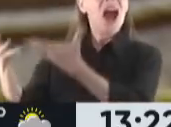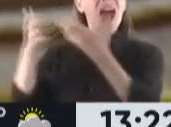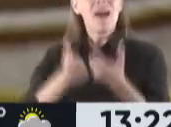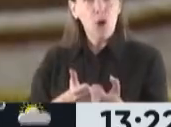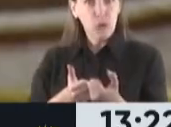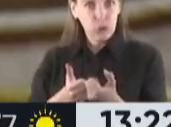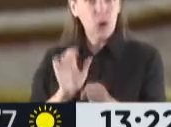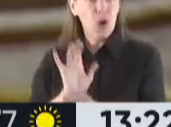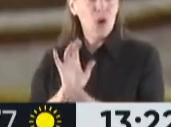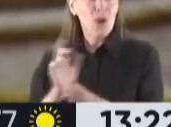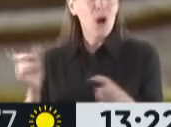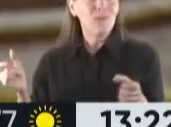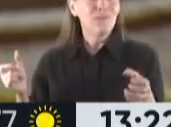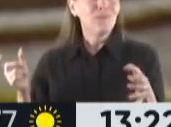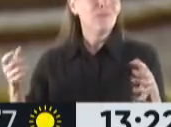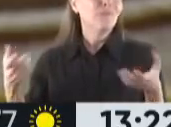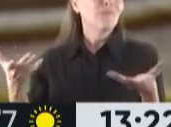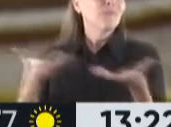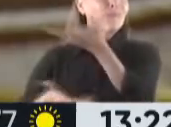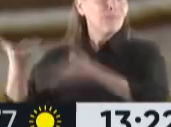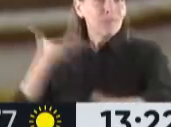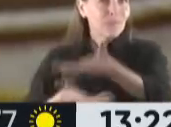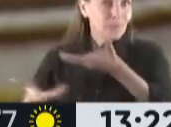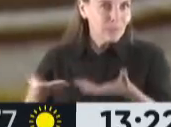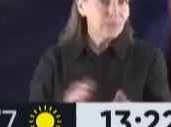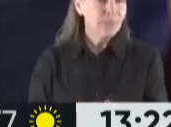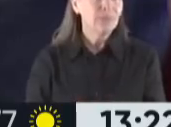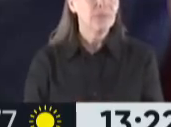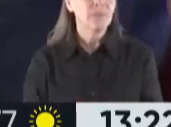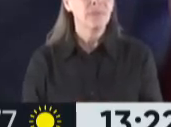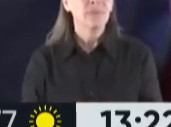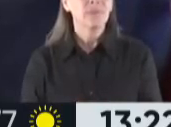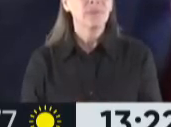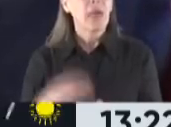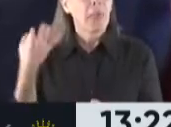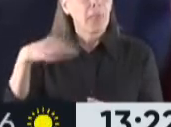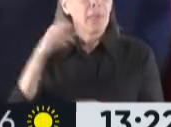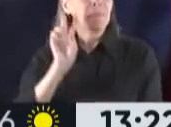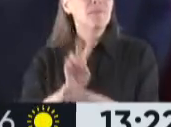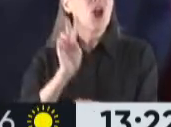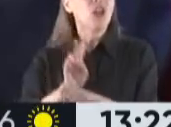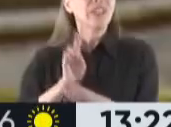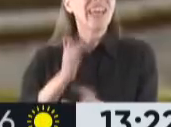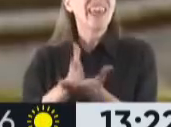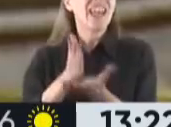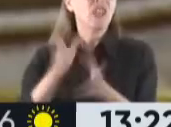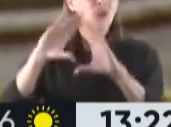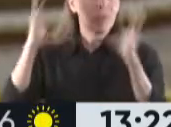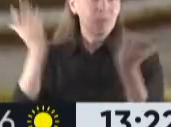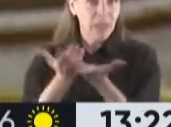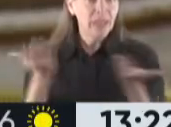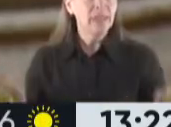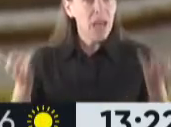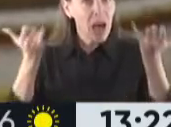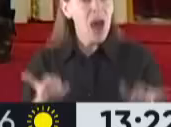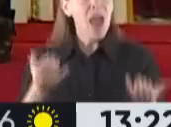como socio que está en la misma longitud de onda. Tenemos que cerrar filas para proteger el orden internacional. No solo compartimos los